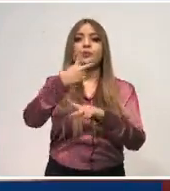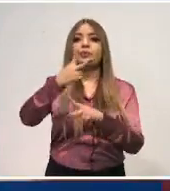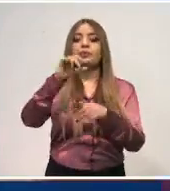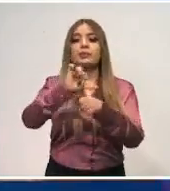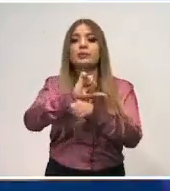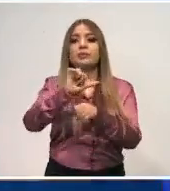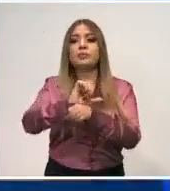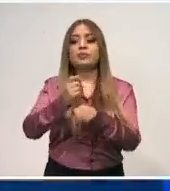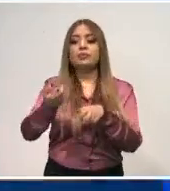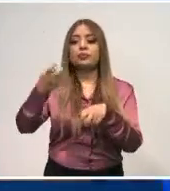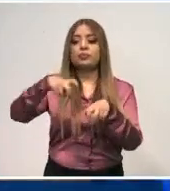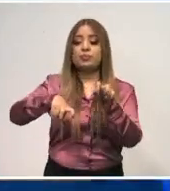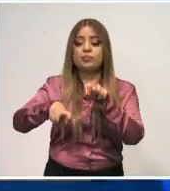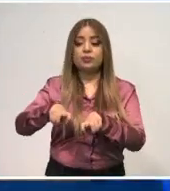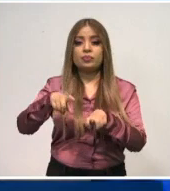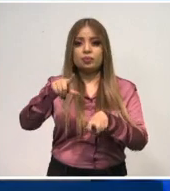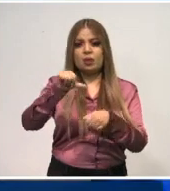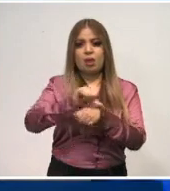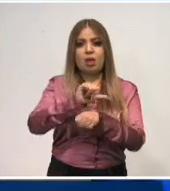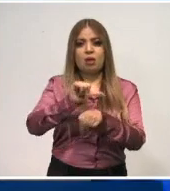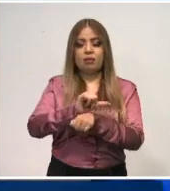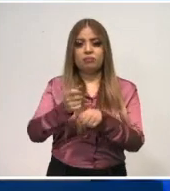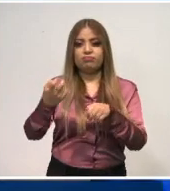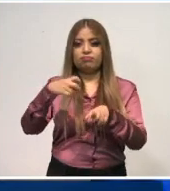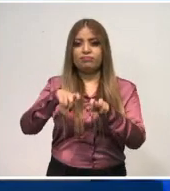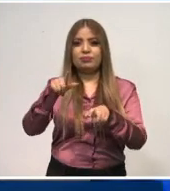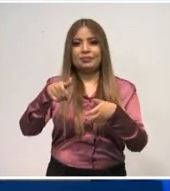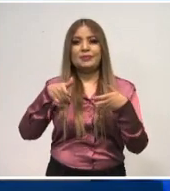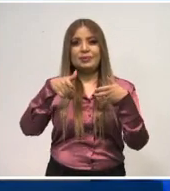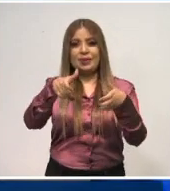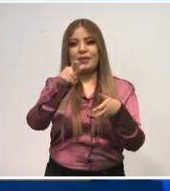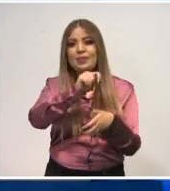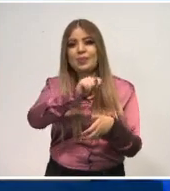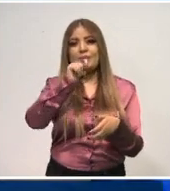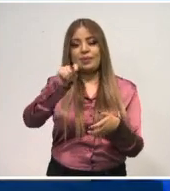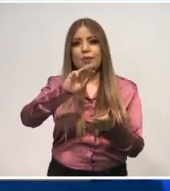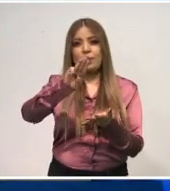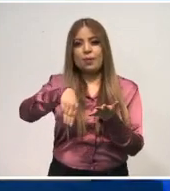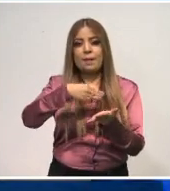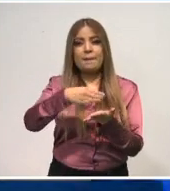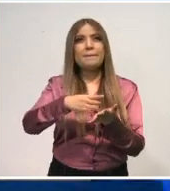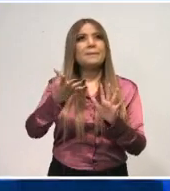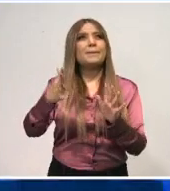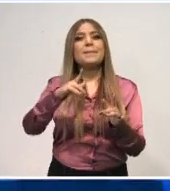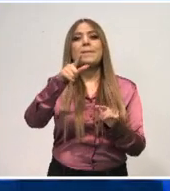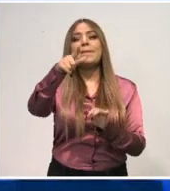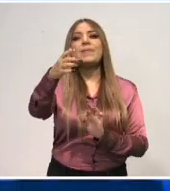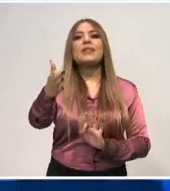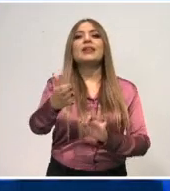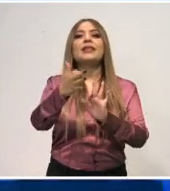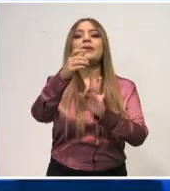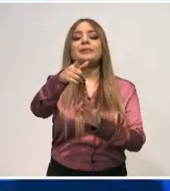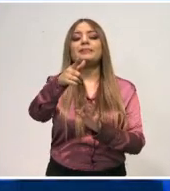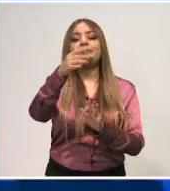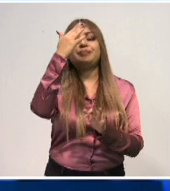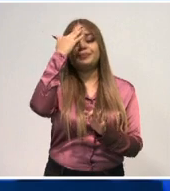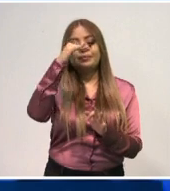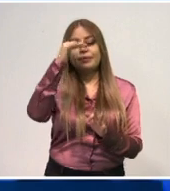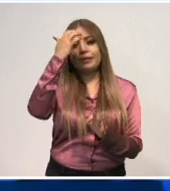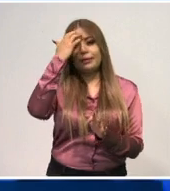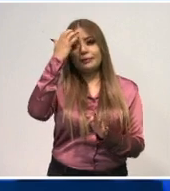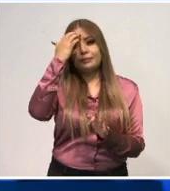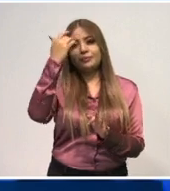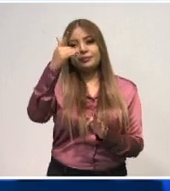vehículo tipo compacto, el cual sobre la carretera Torreón-Matamoros, a la altura de un reconocido pues centro